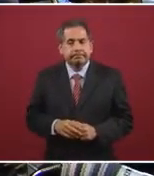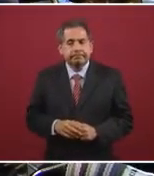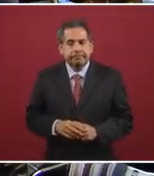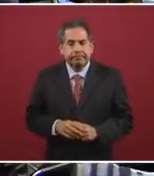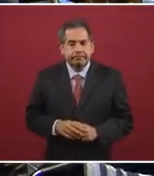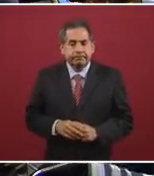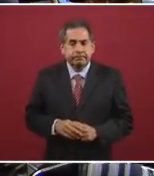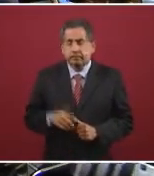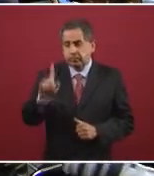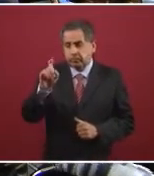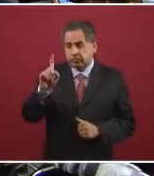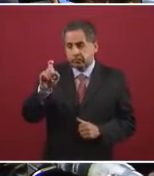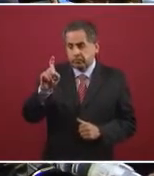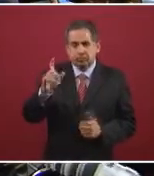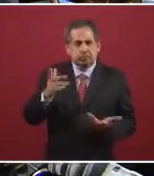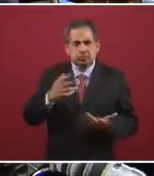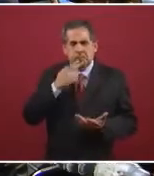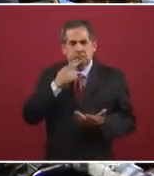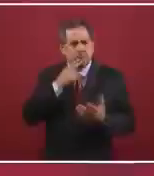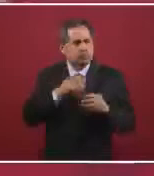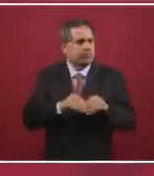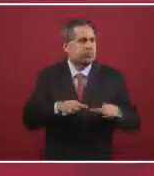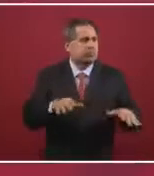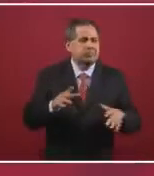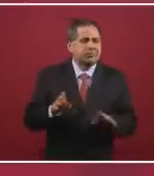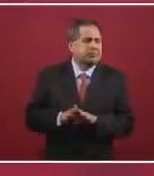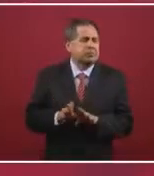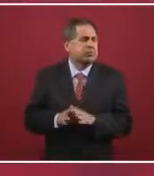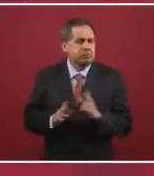del uso del agua. Lo que